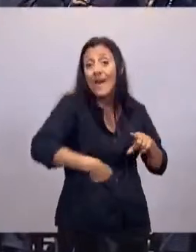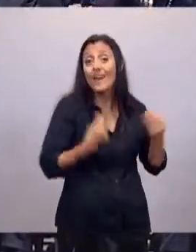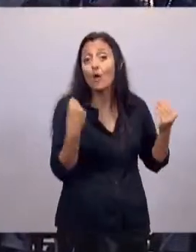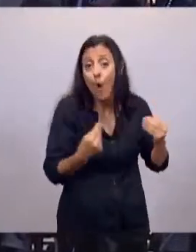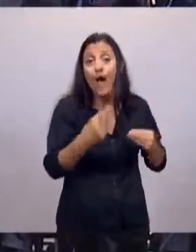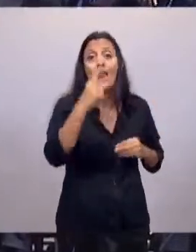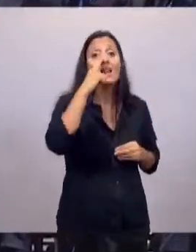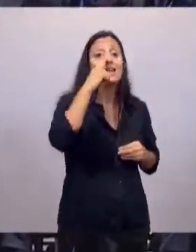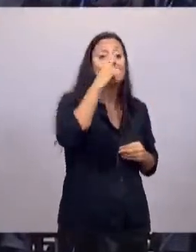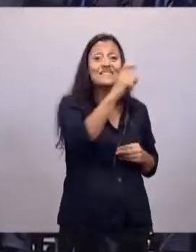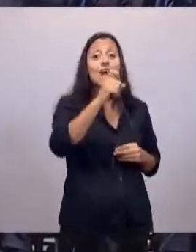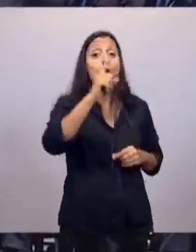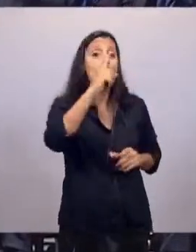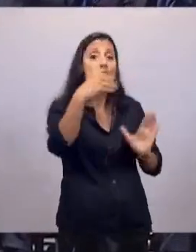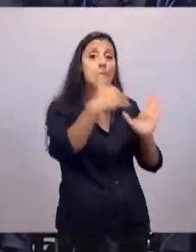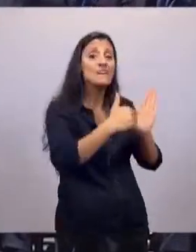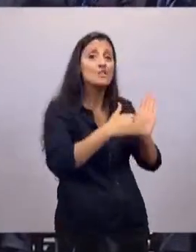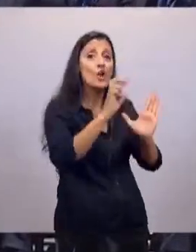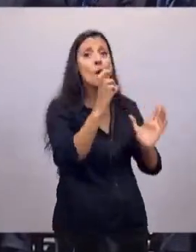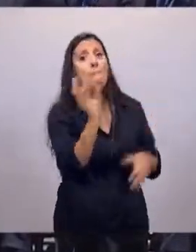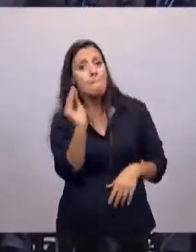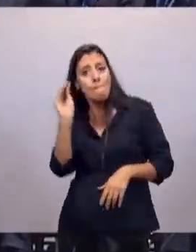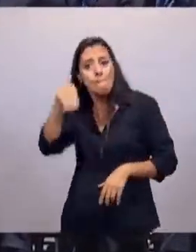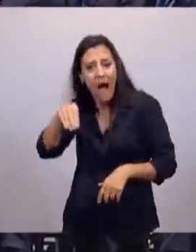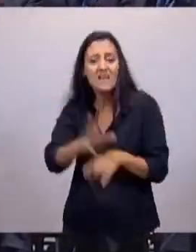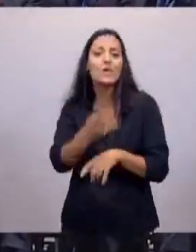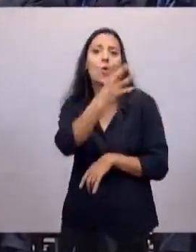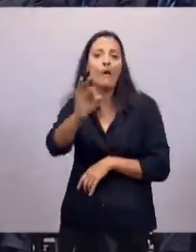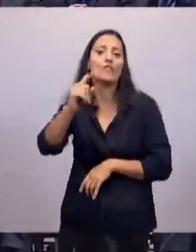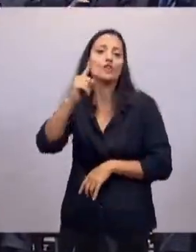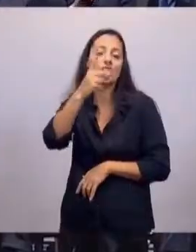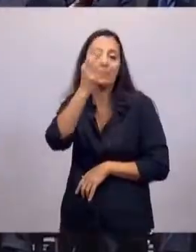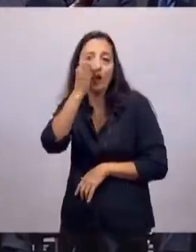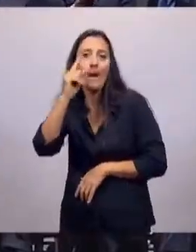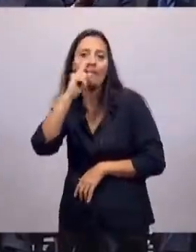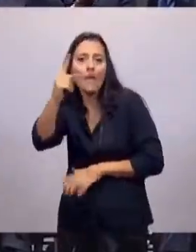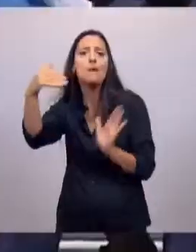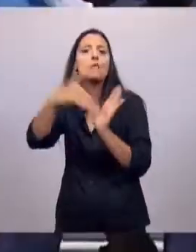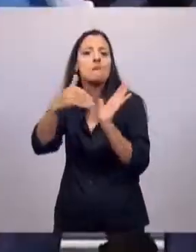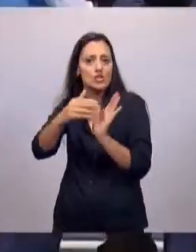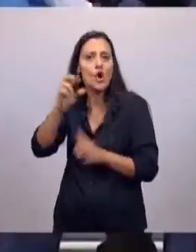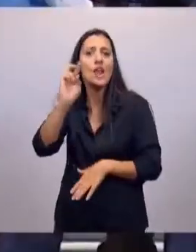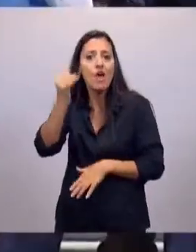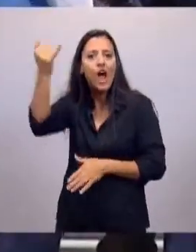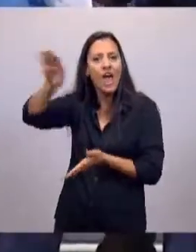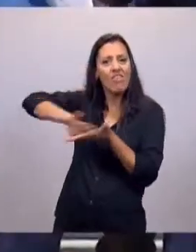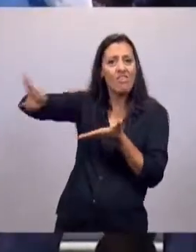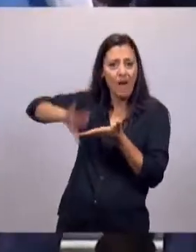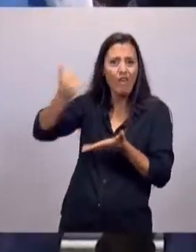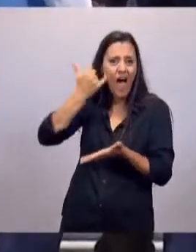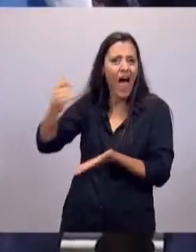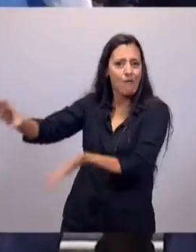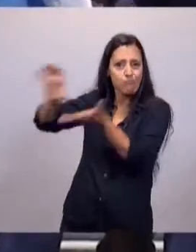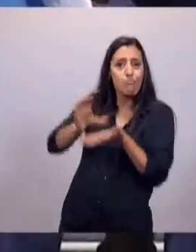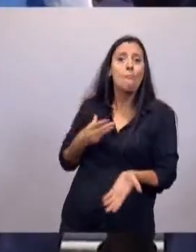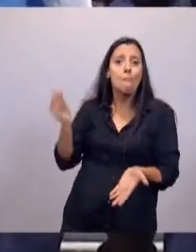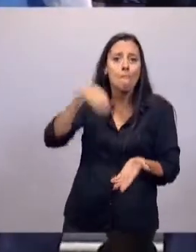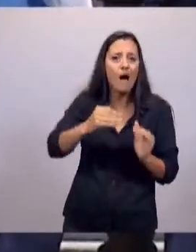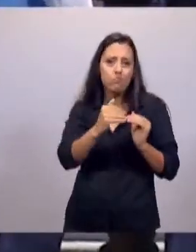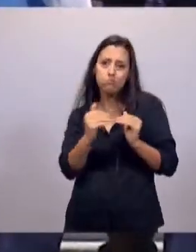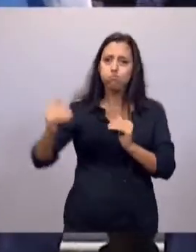millones de dólares que habrá que sumar a los cerca de 420.000 millones de dólares de deuda ya existente.